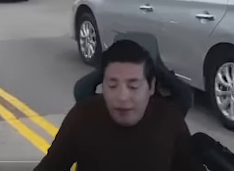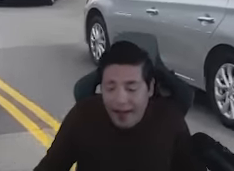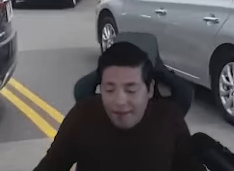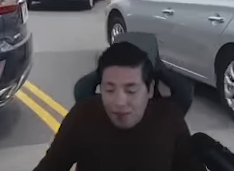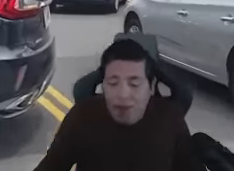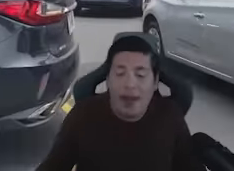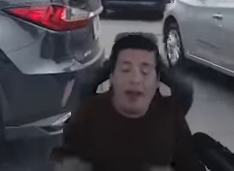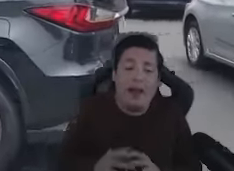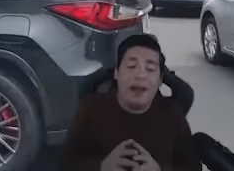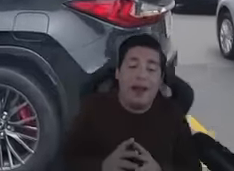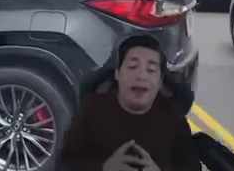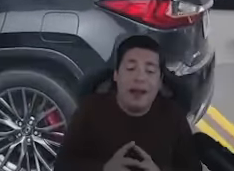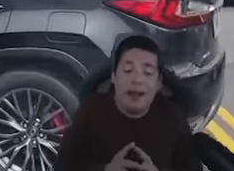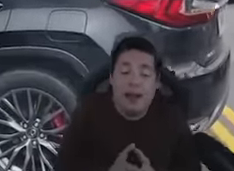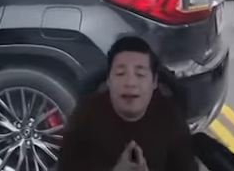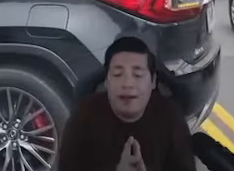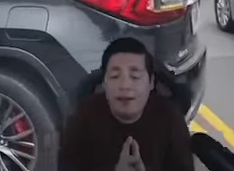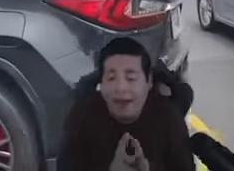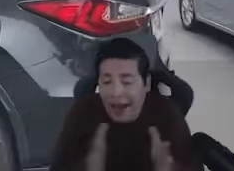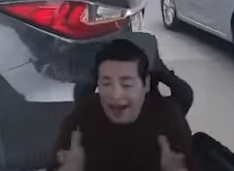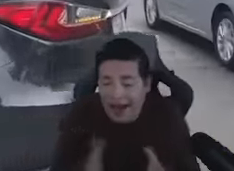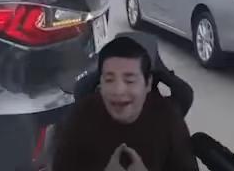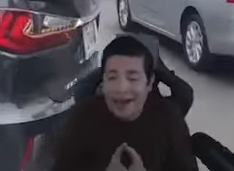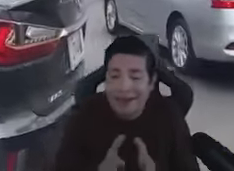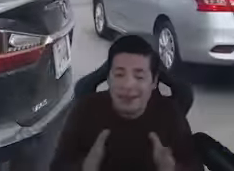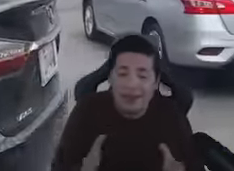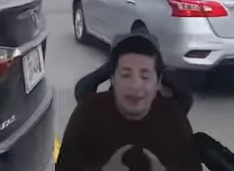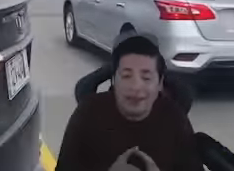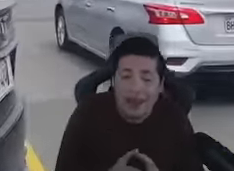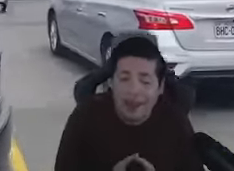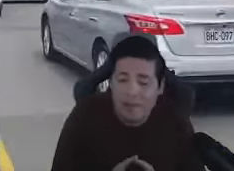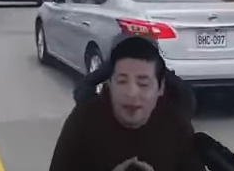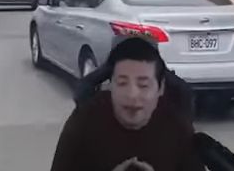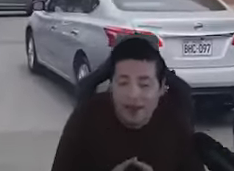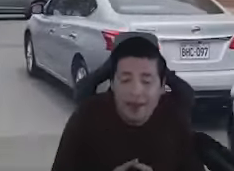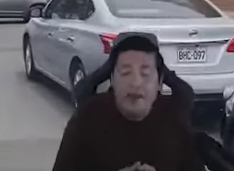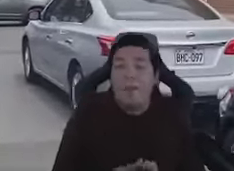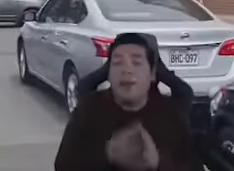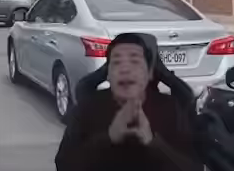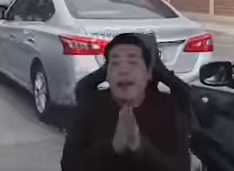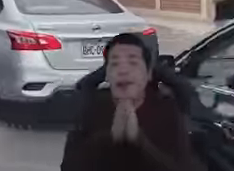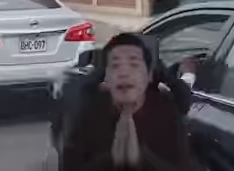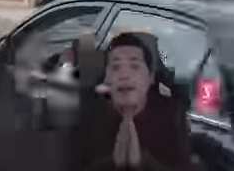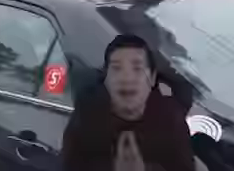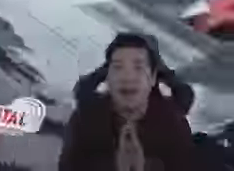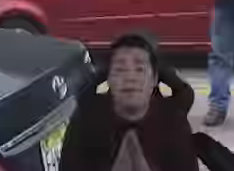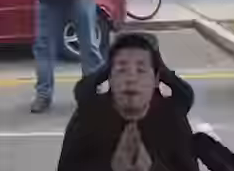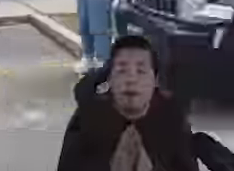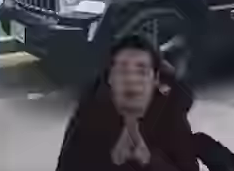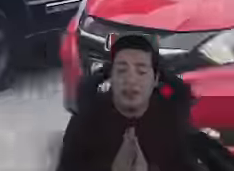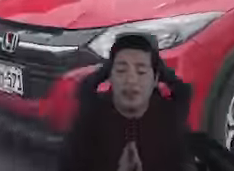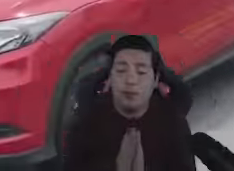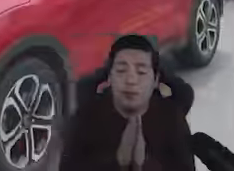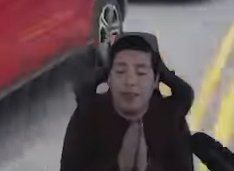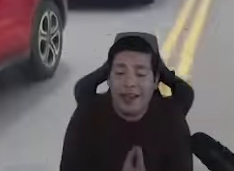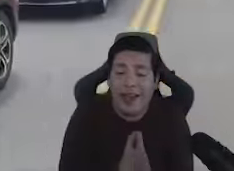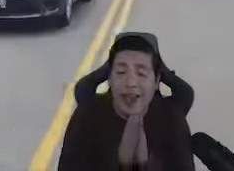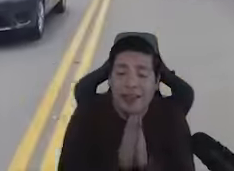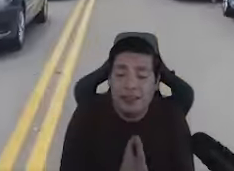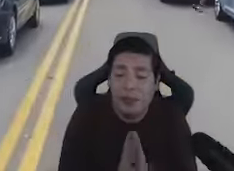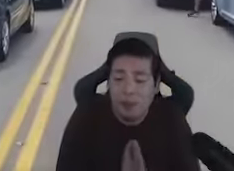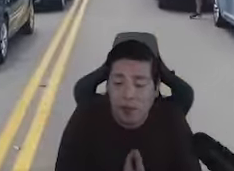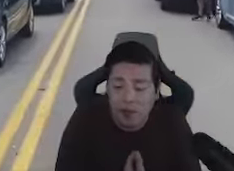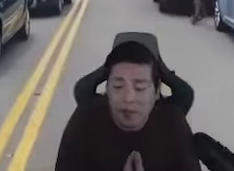pues Momento en... bloqueando la calle en la que se encuentra la embajada, porque ya sabían que Pedro Castillo